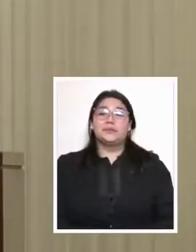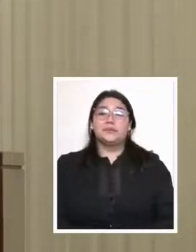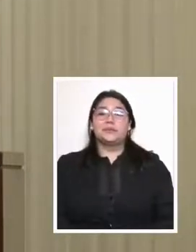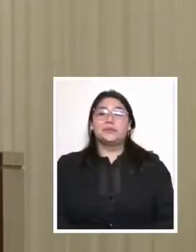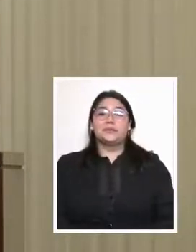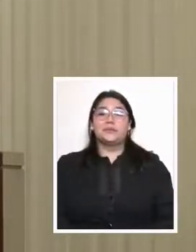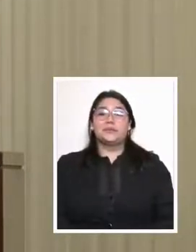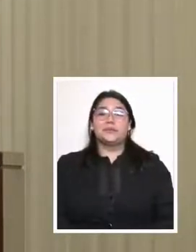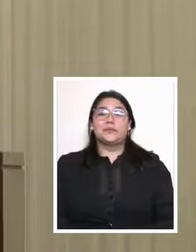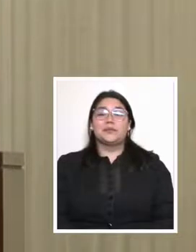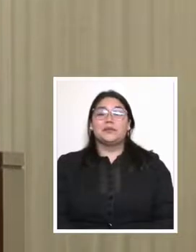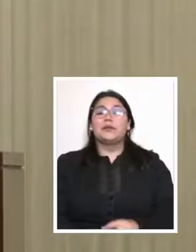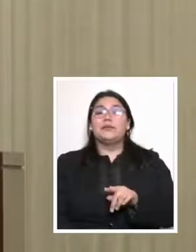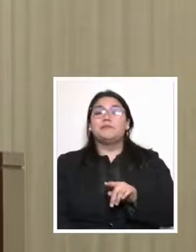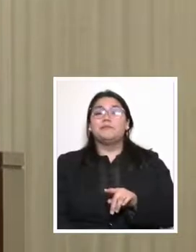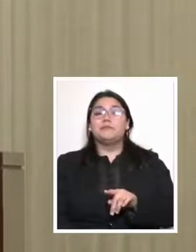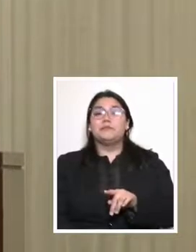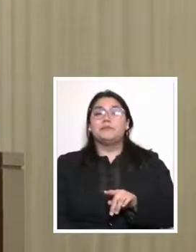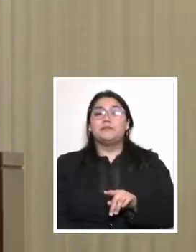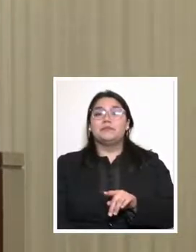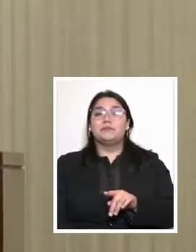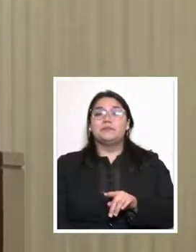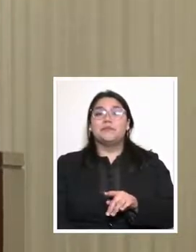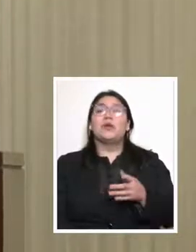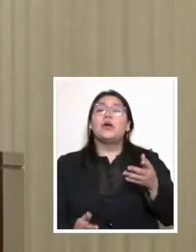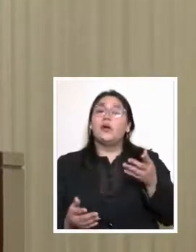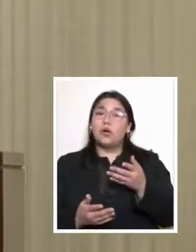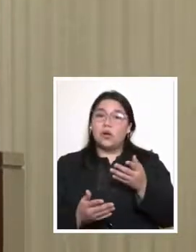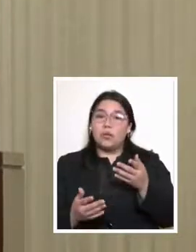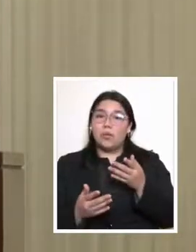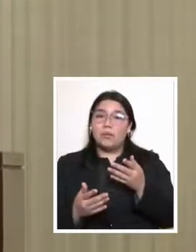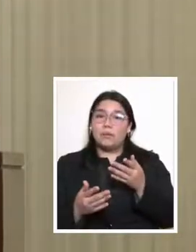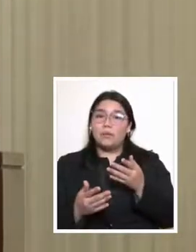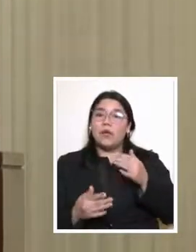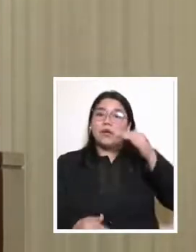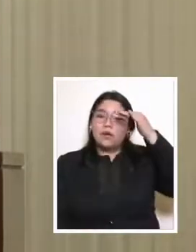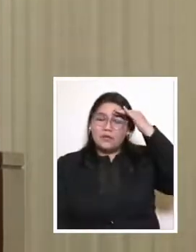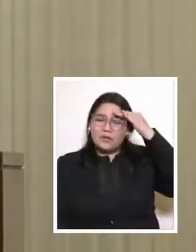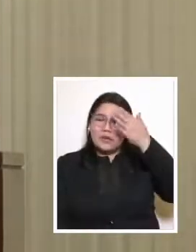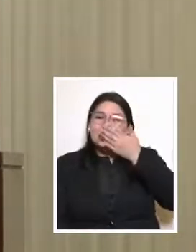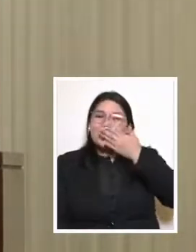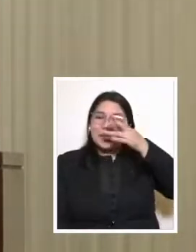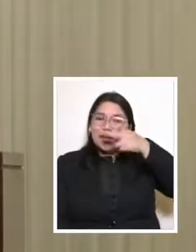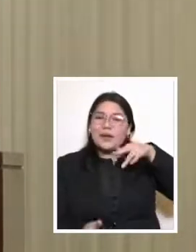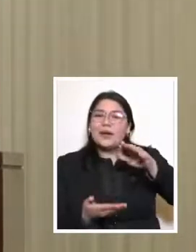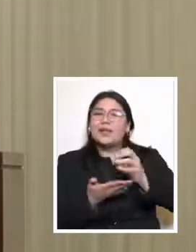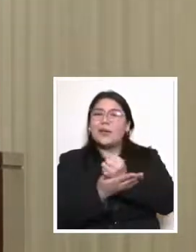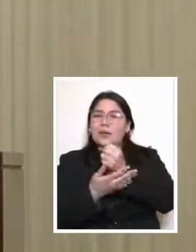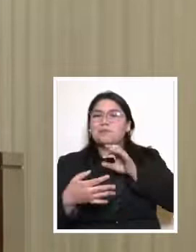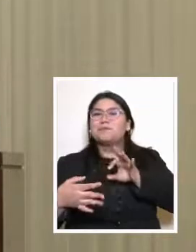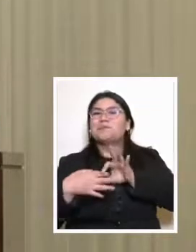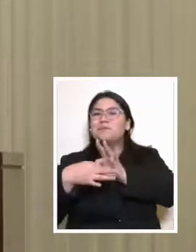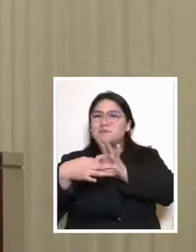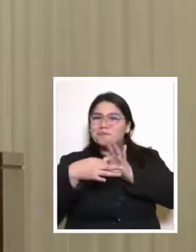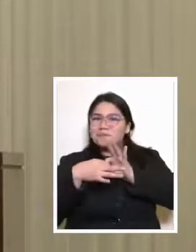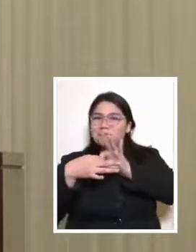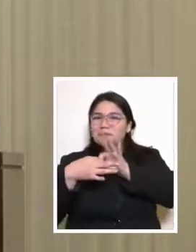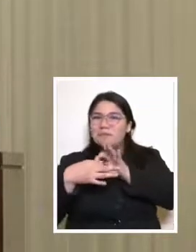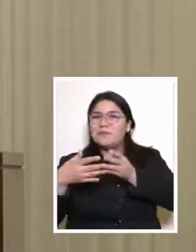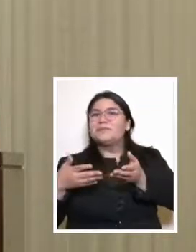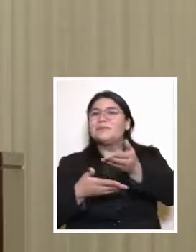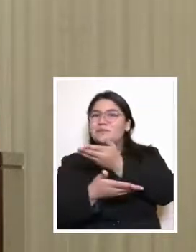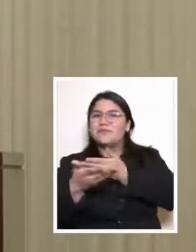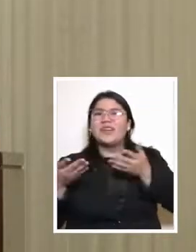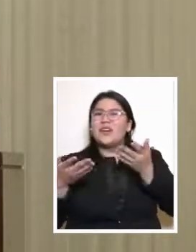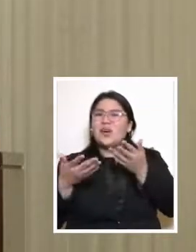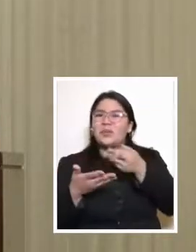Y cómo finalmente se generan nuevamente, se retoman y se mejoran las confianzas, los vínculos, las formas de convivir y de